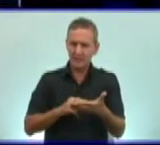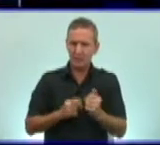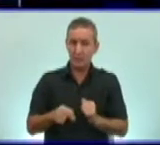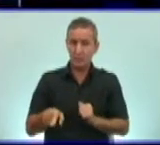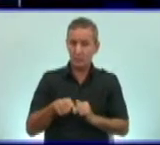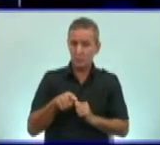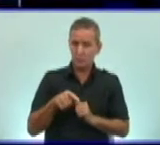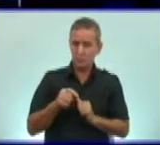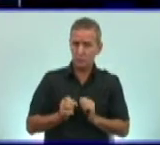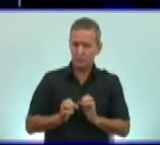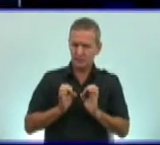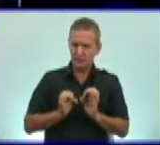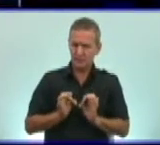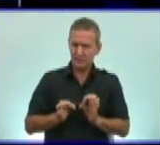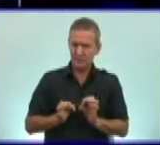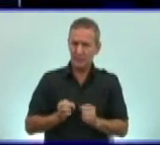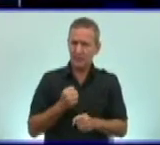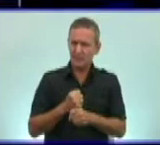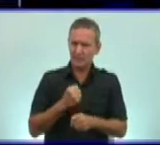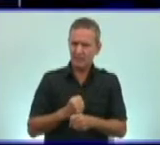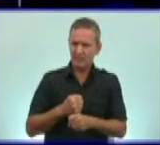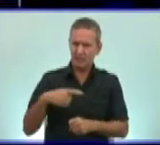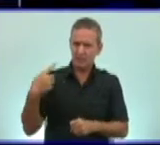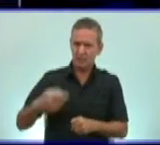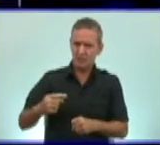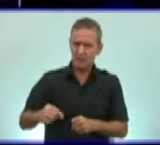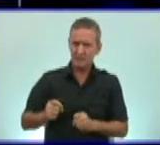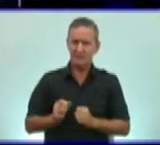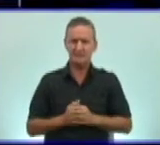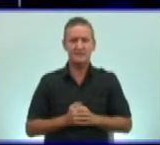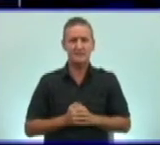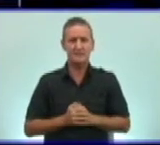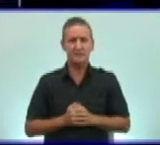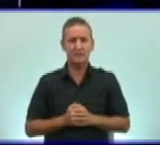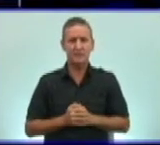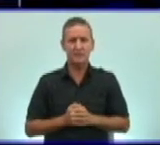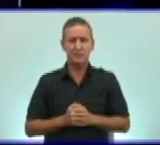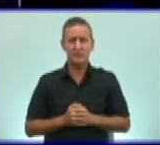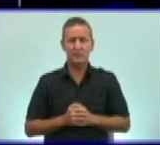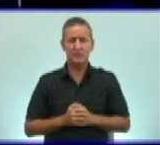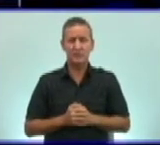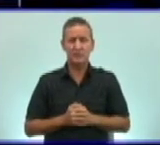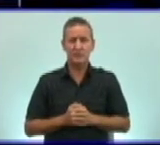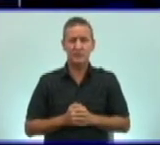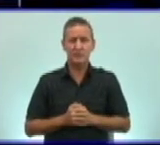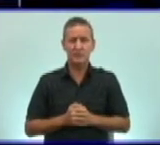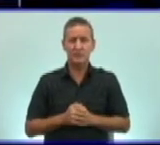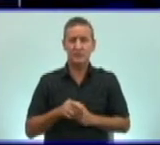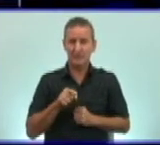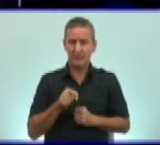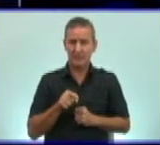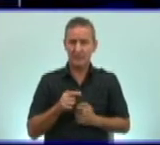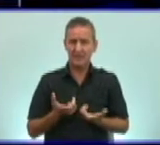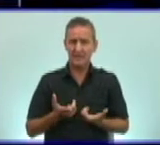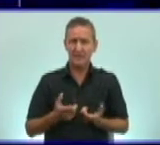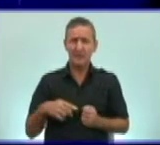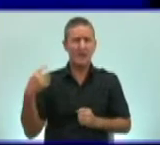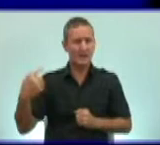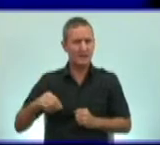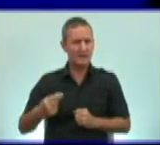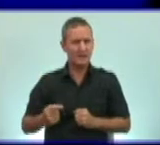ustedes seguro ya trabajaron este ejercicio, por supuesto, y habíamos dejado en este caso un